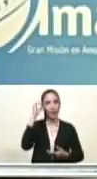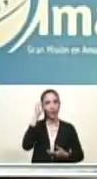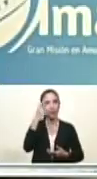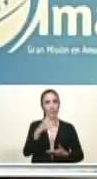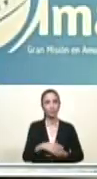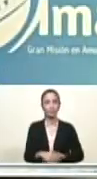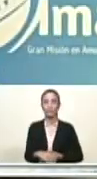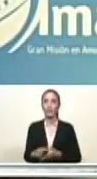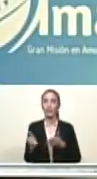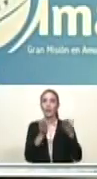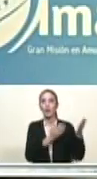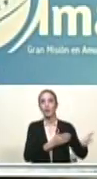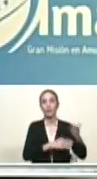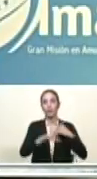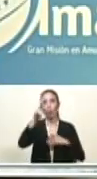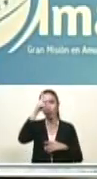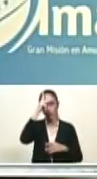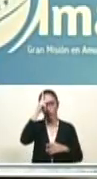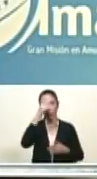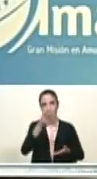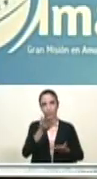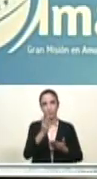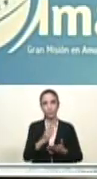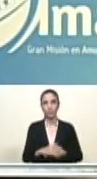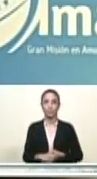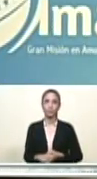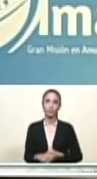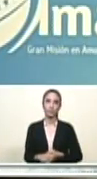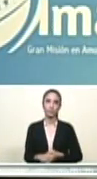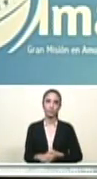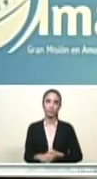Tarek El Aizami, hermano.